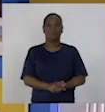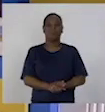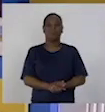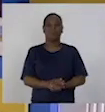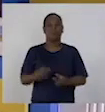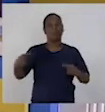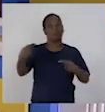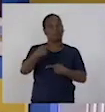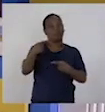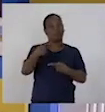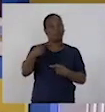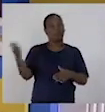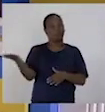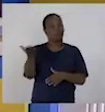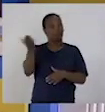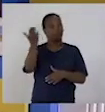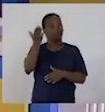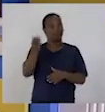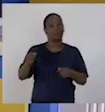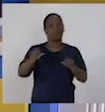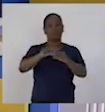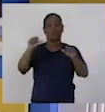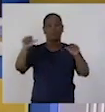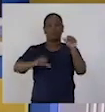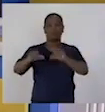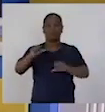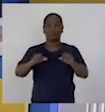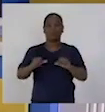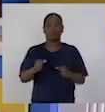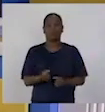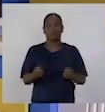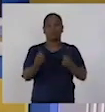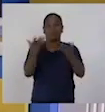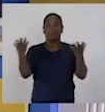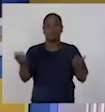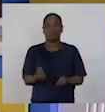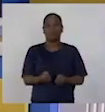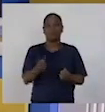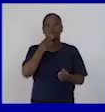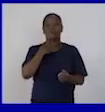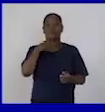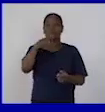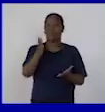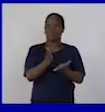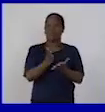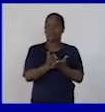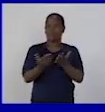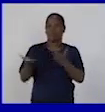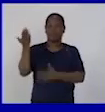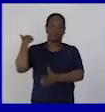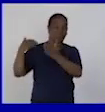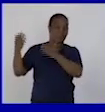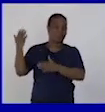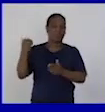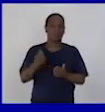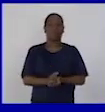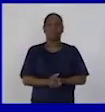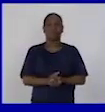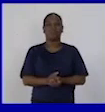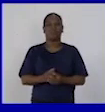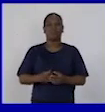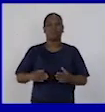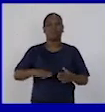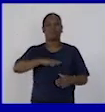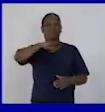Los factores que aumentan la velocidad de las reacciones químicas, como ustedes estudiaron en clases anteriores, son la concentración de